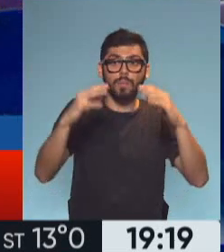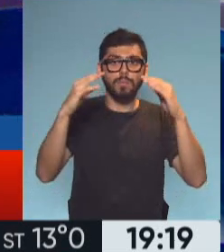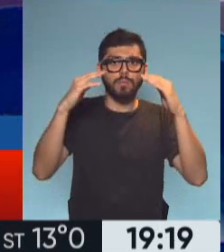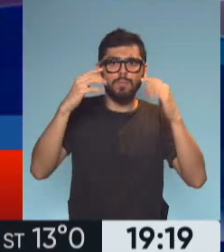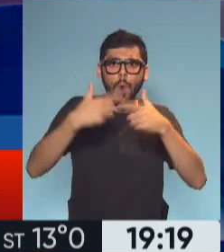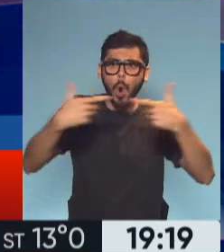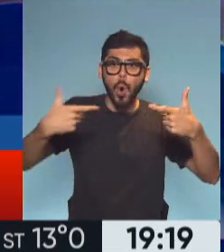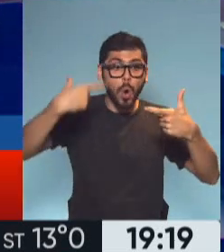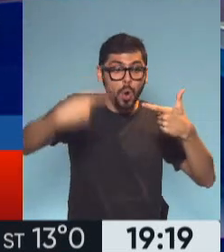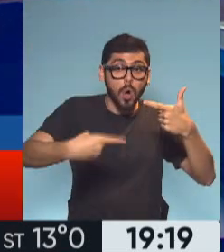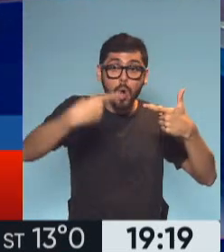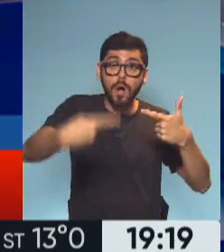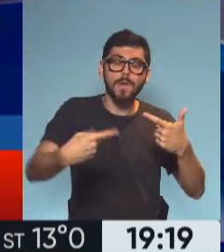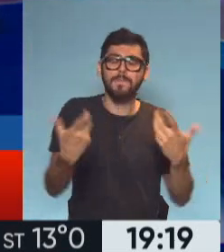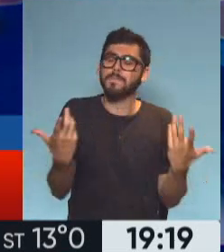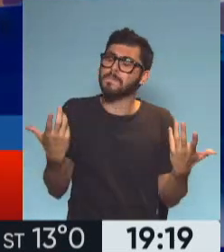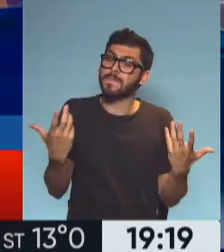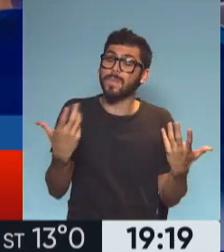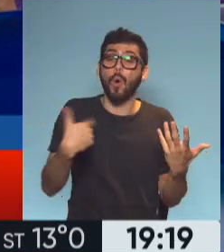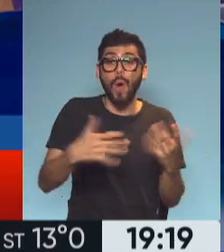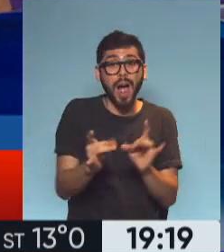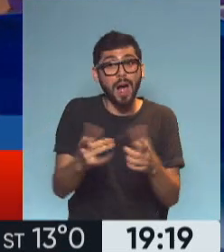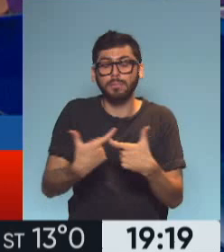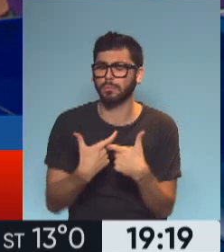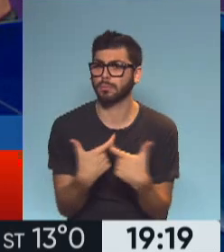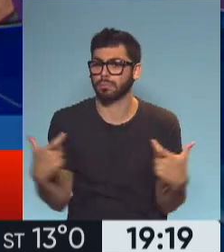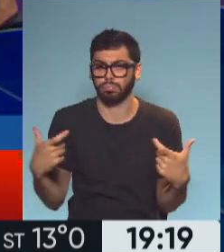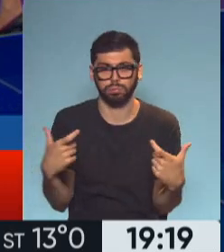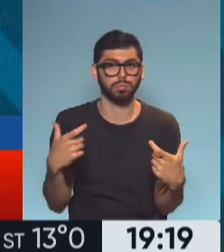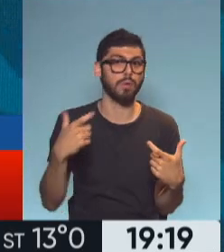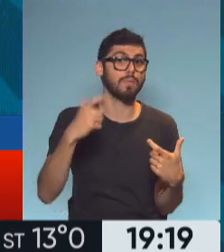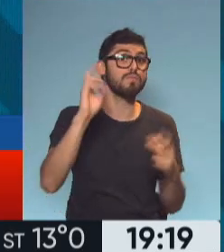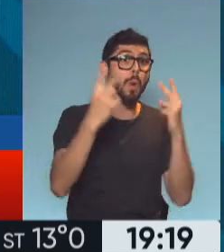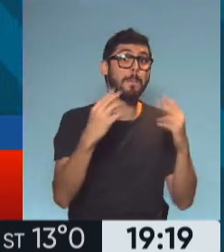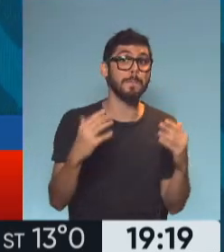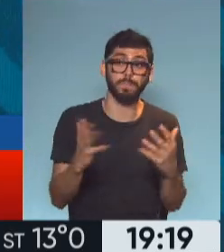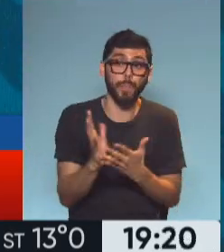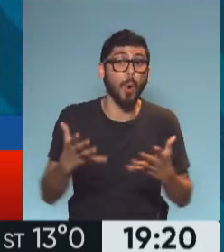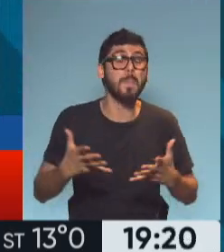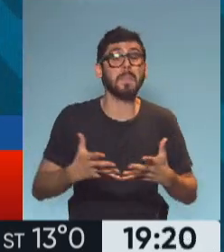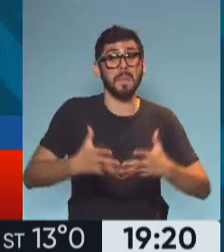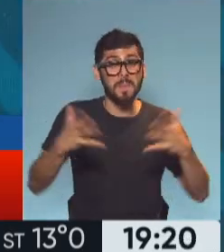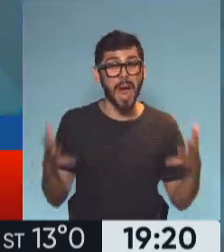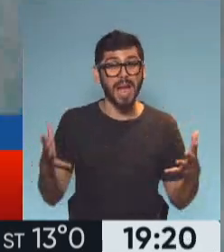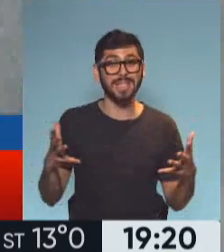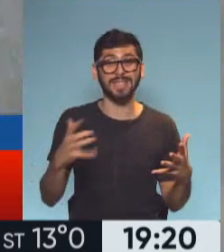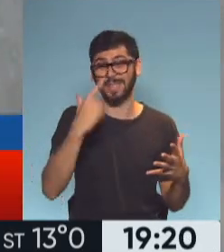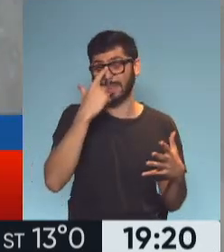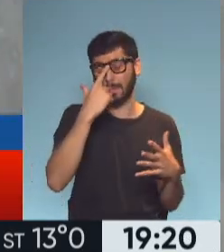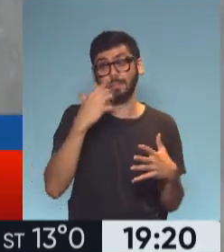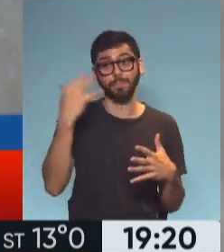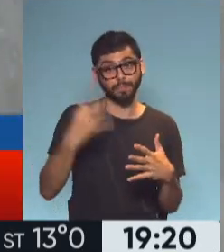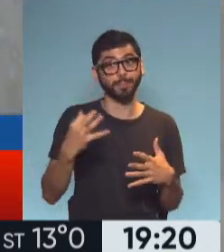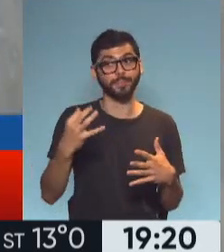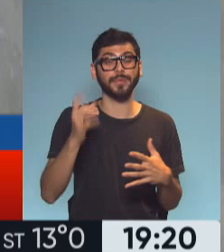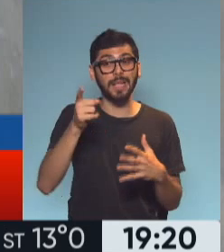el número de infectados y de fallecidos pérdida acá donde estamos para arriba mirando algunos crudos son los números de orwell